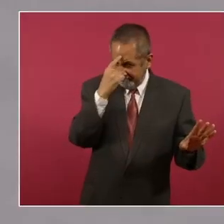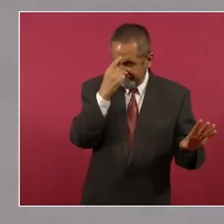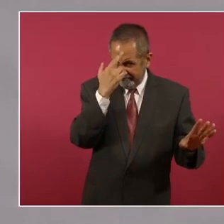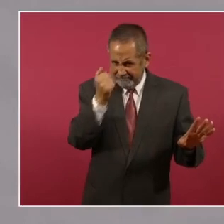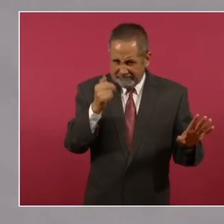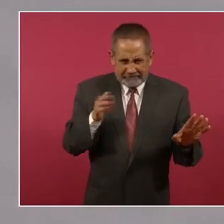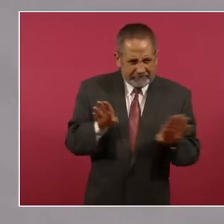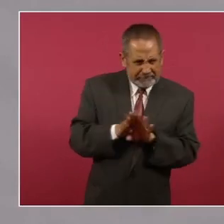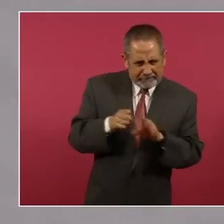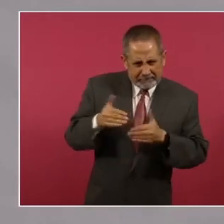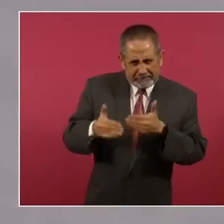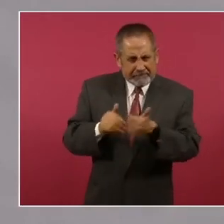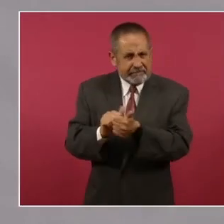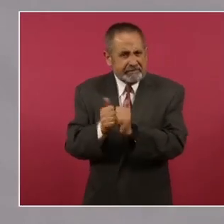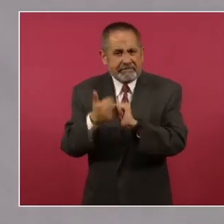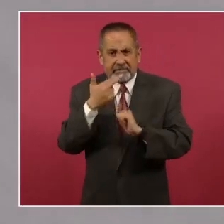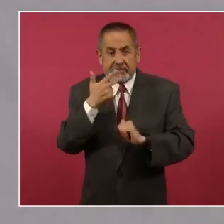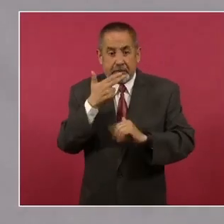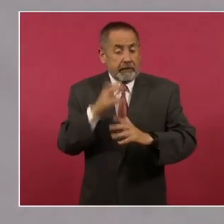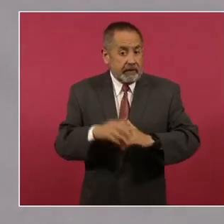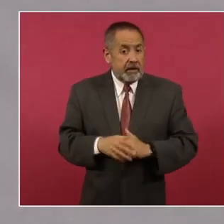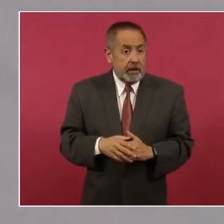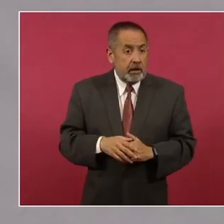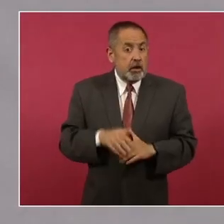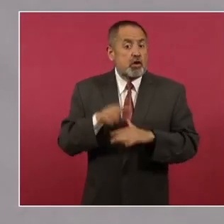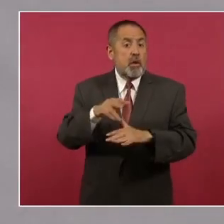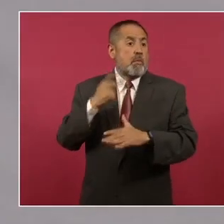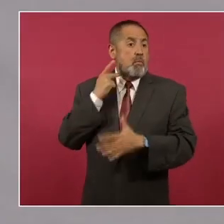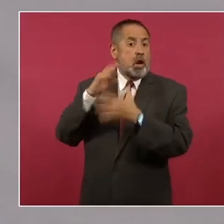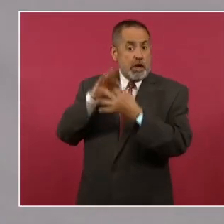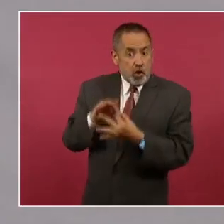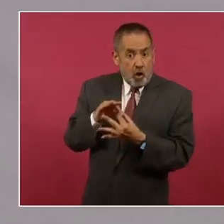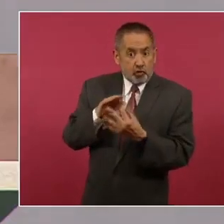racionalistas. En los procesos políticos